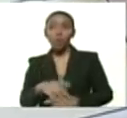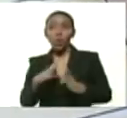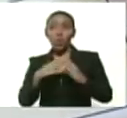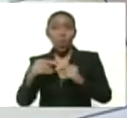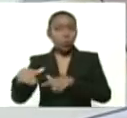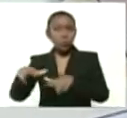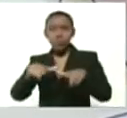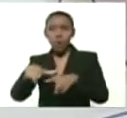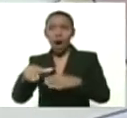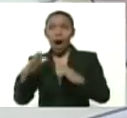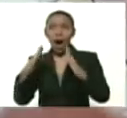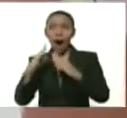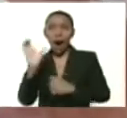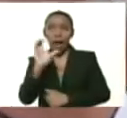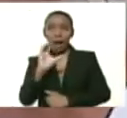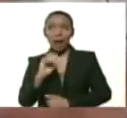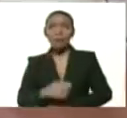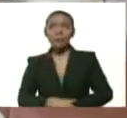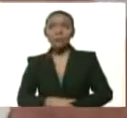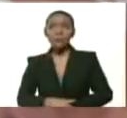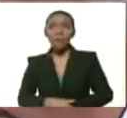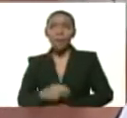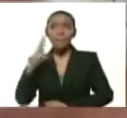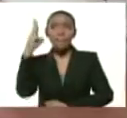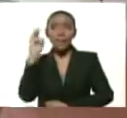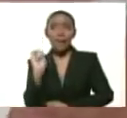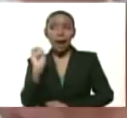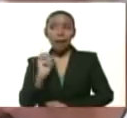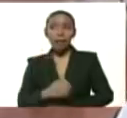Club Hípico, Petare,